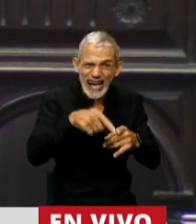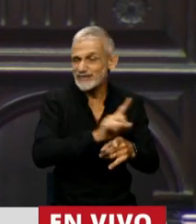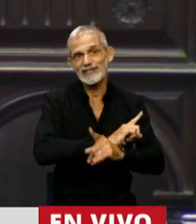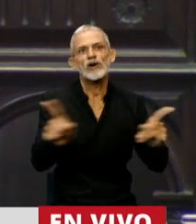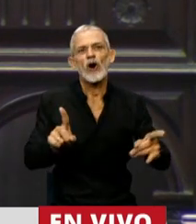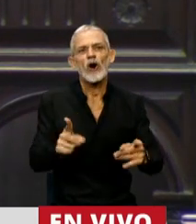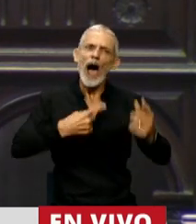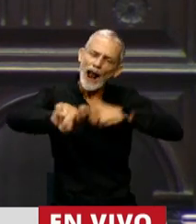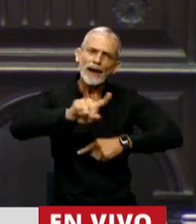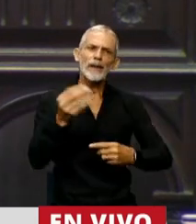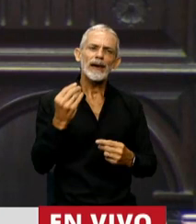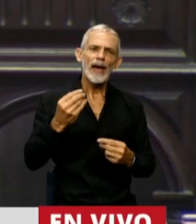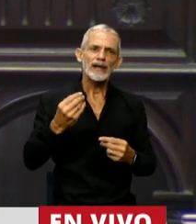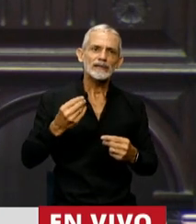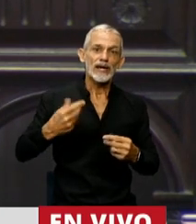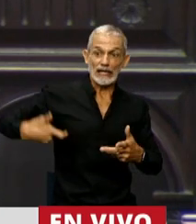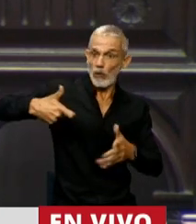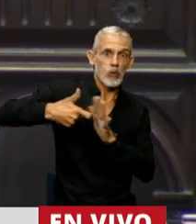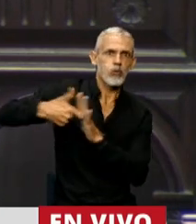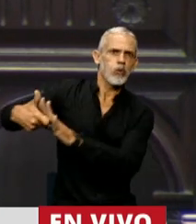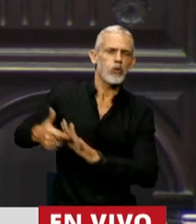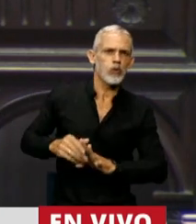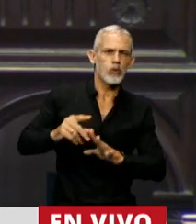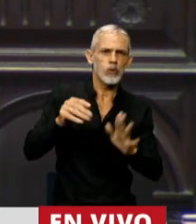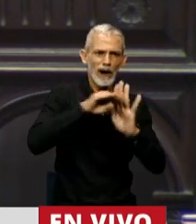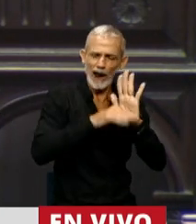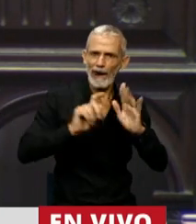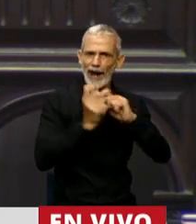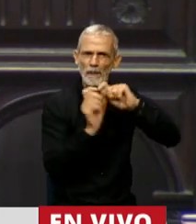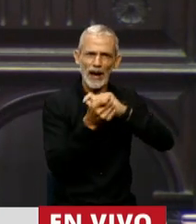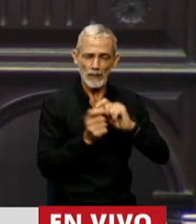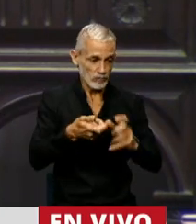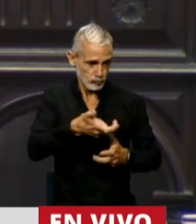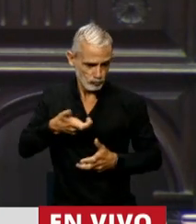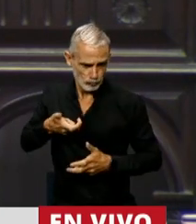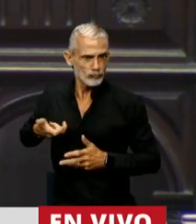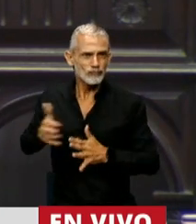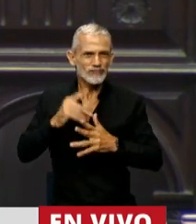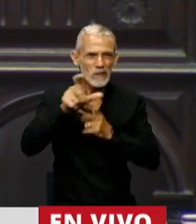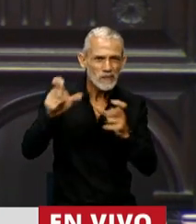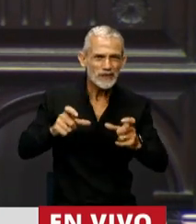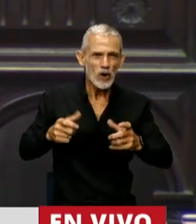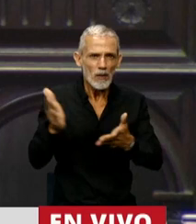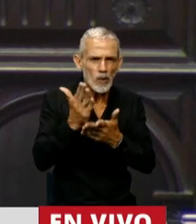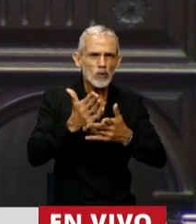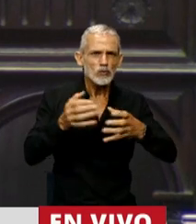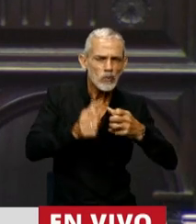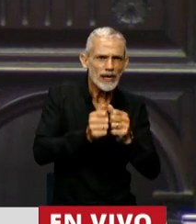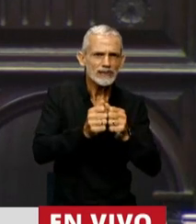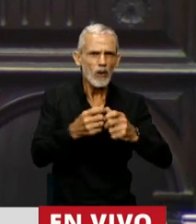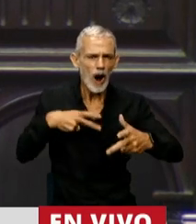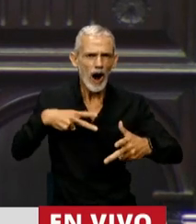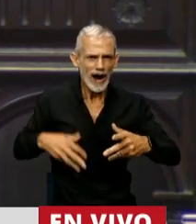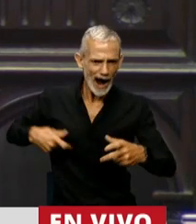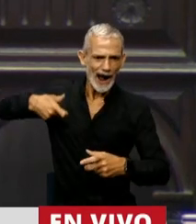hace el gobierno es espantar la inversión, es cambiar las reglas de juego, es perseguir al que produce, es perseguir a aquel que